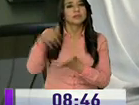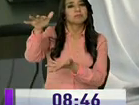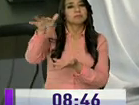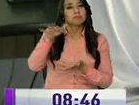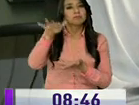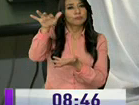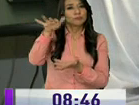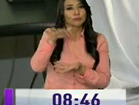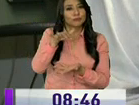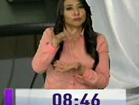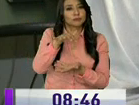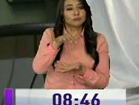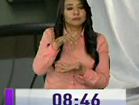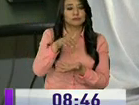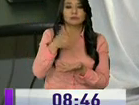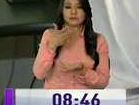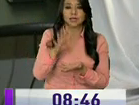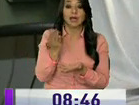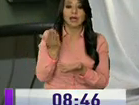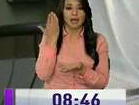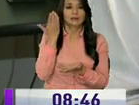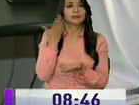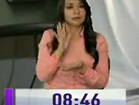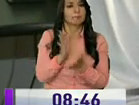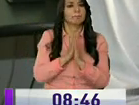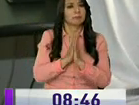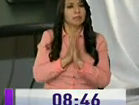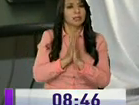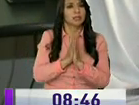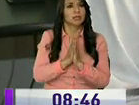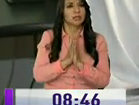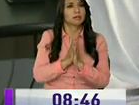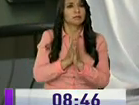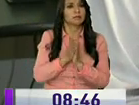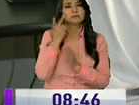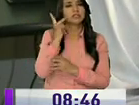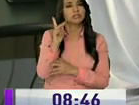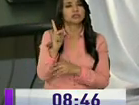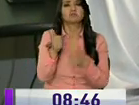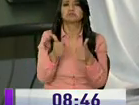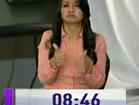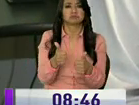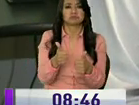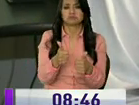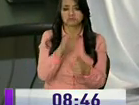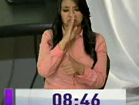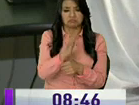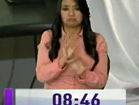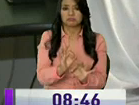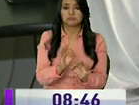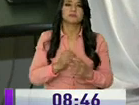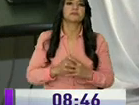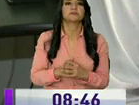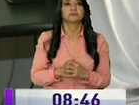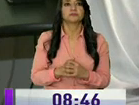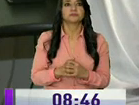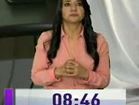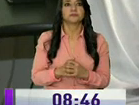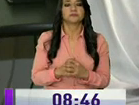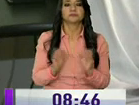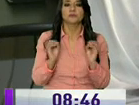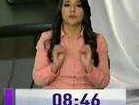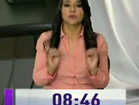importaciones, que es algo que se ha venido pidiendo también, o me parece una decisión que va en la línea correcta.